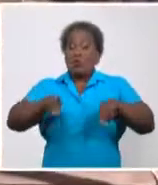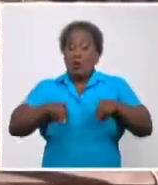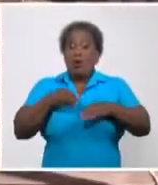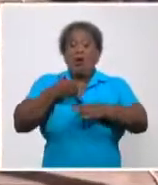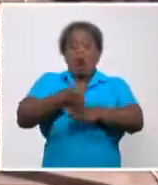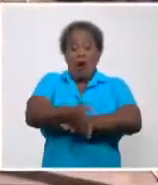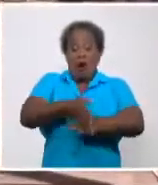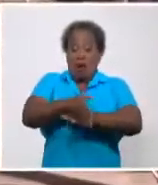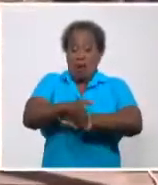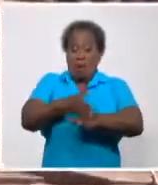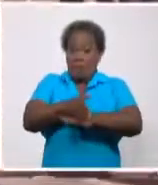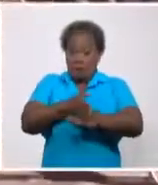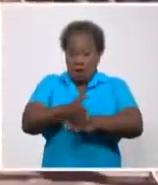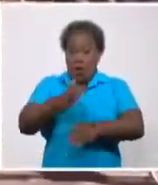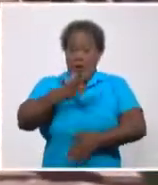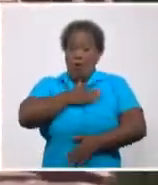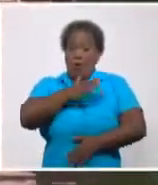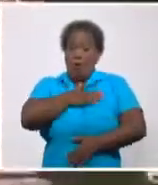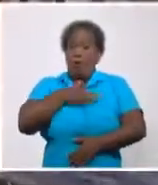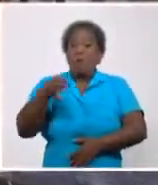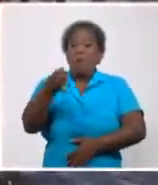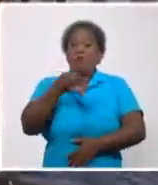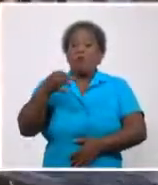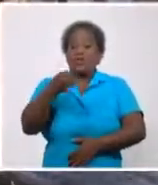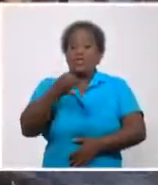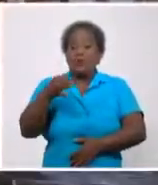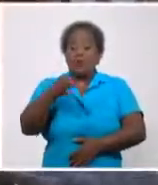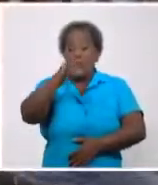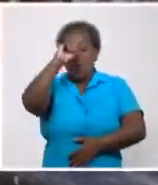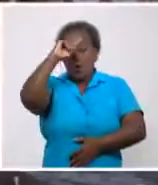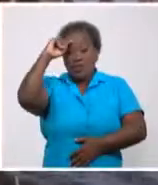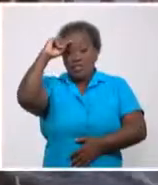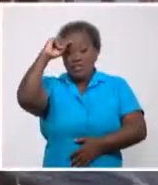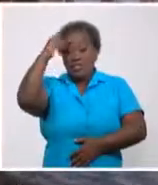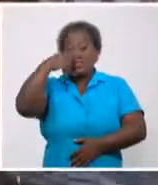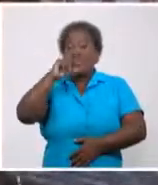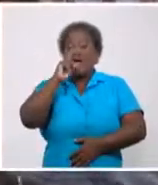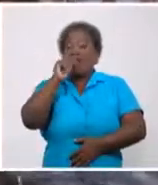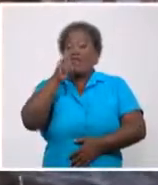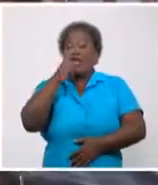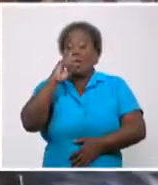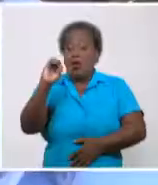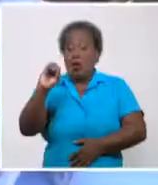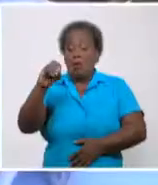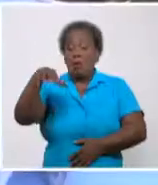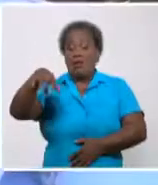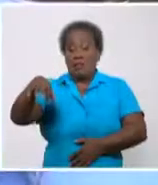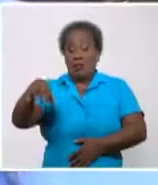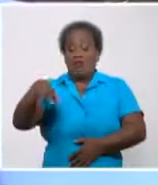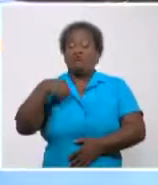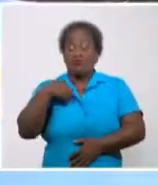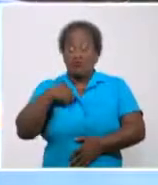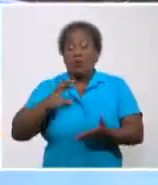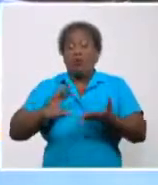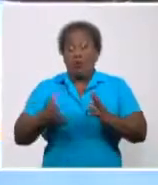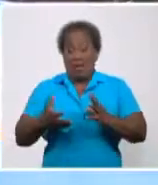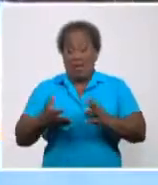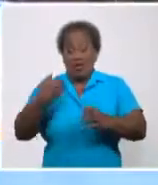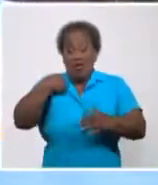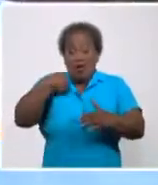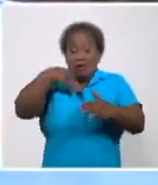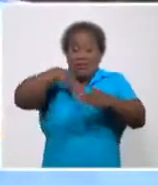cuentapropistas del municipio sandino y tuvo un alto grado de complejidad en metido en una laguna que